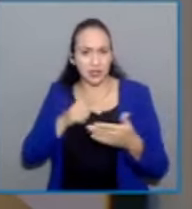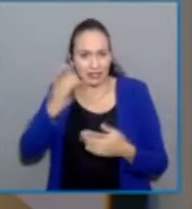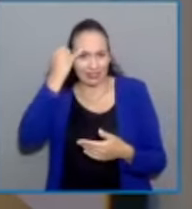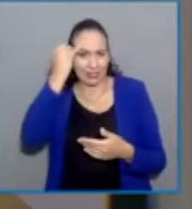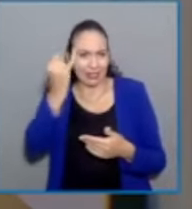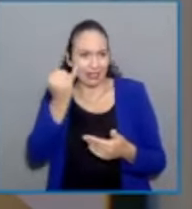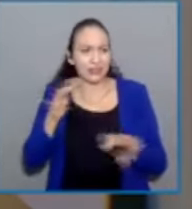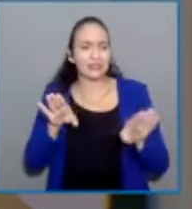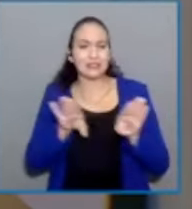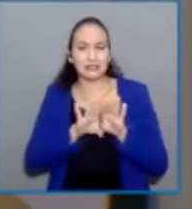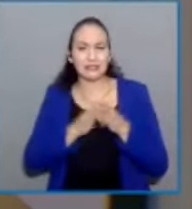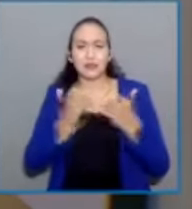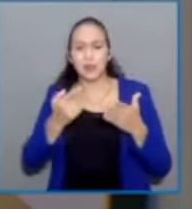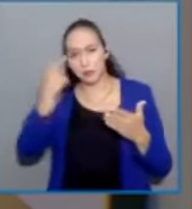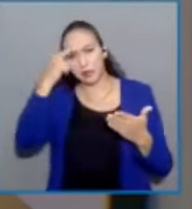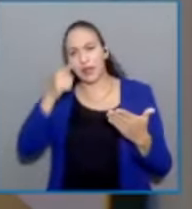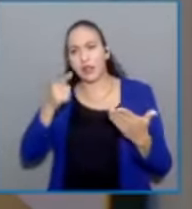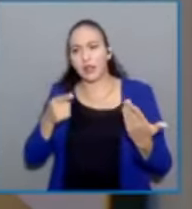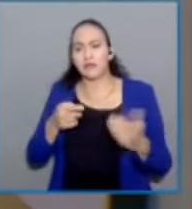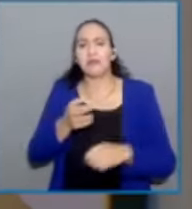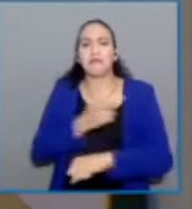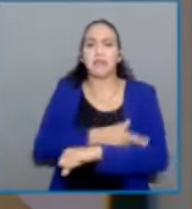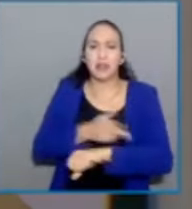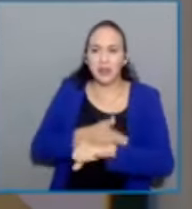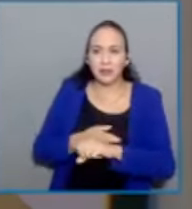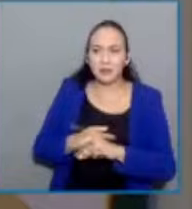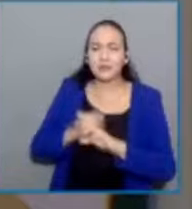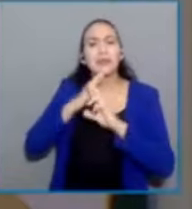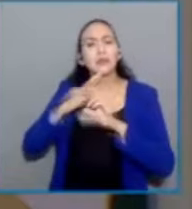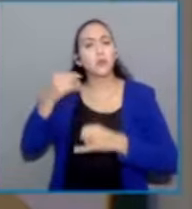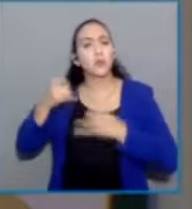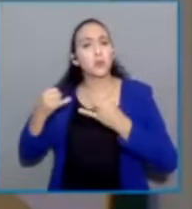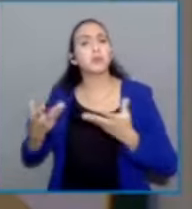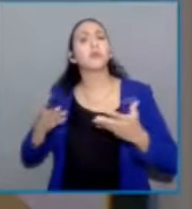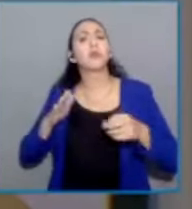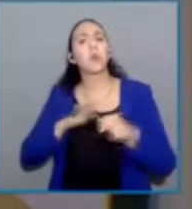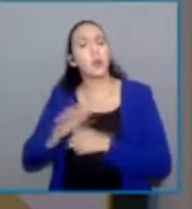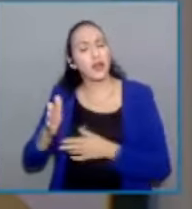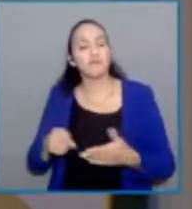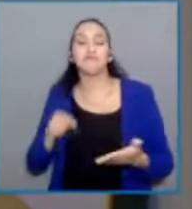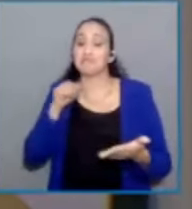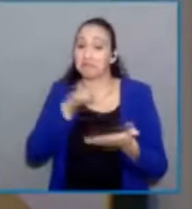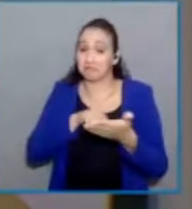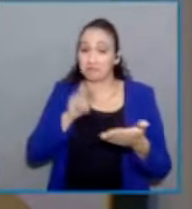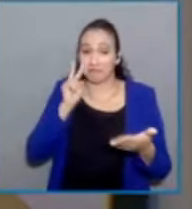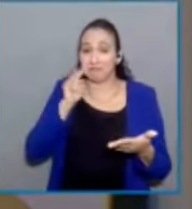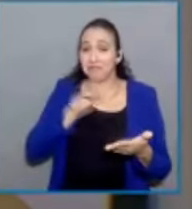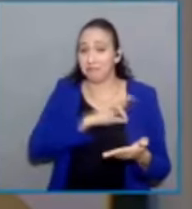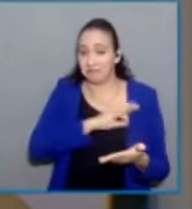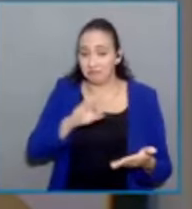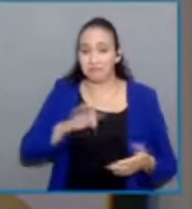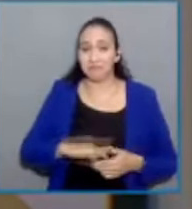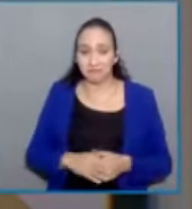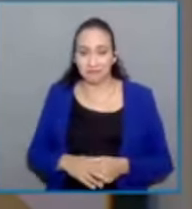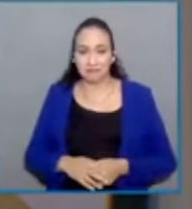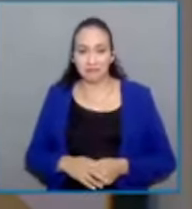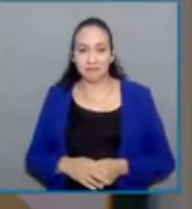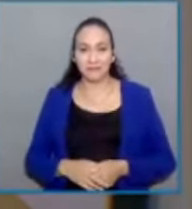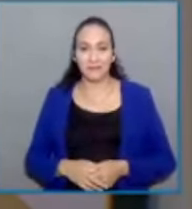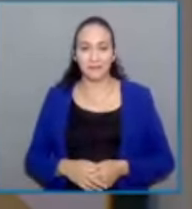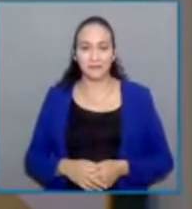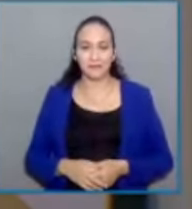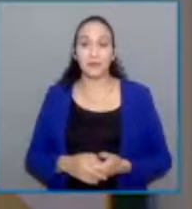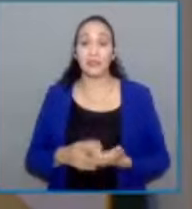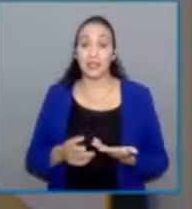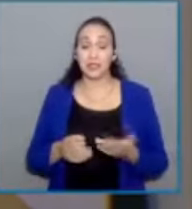Eh pues cuidando vigilando en su crecimiento para que no se nos desborde en términos éticos y Morales la